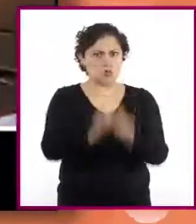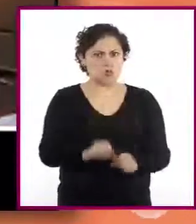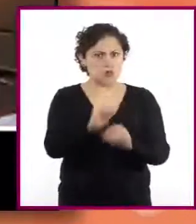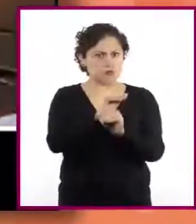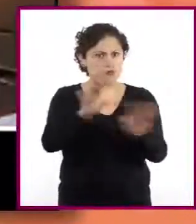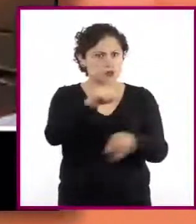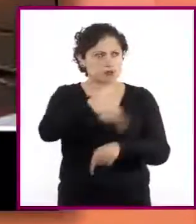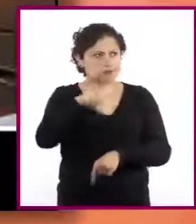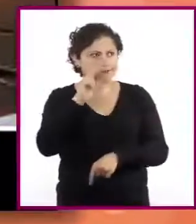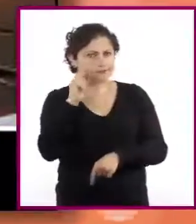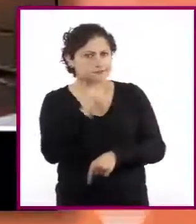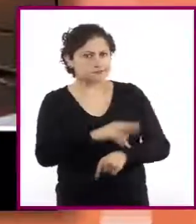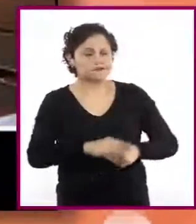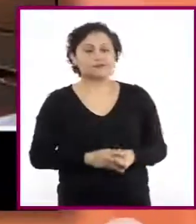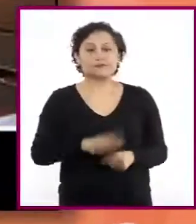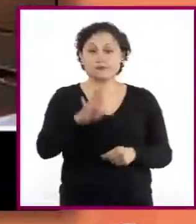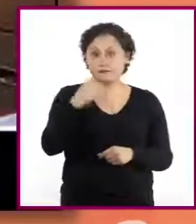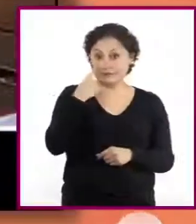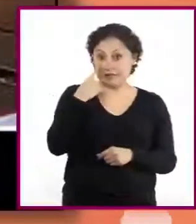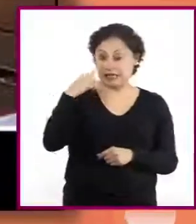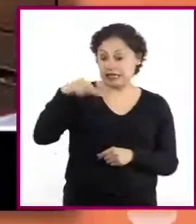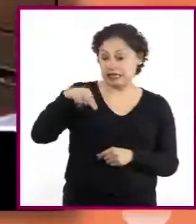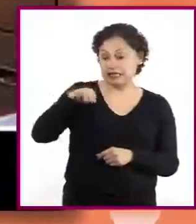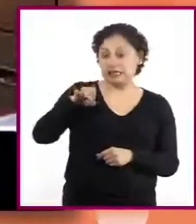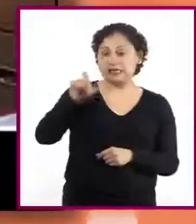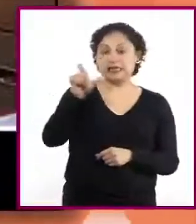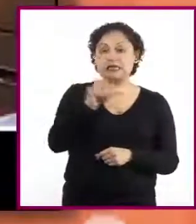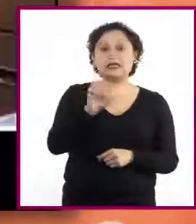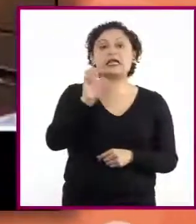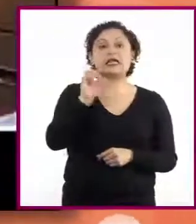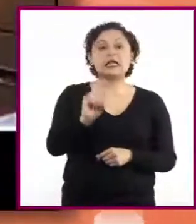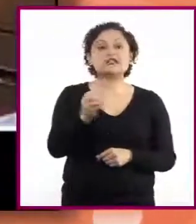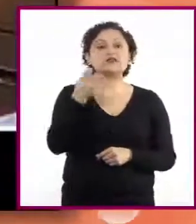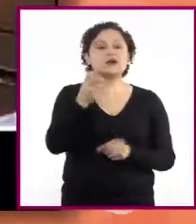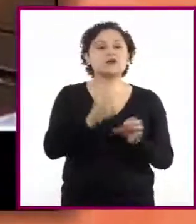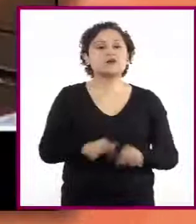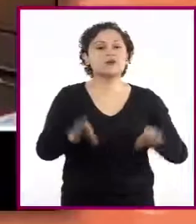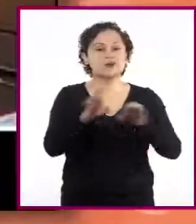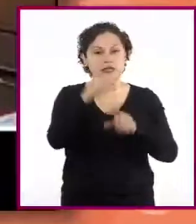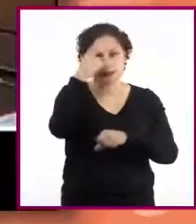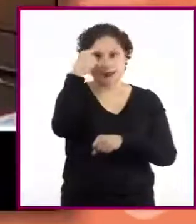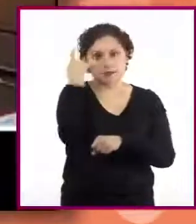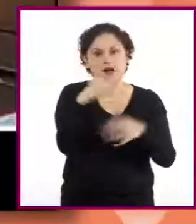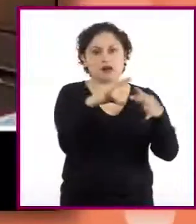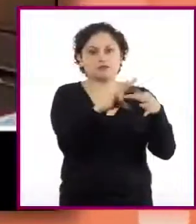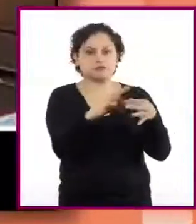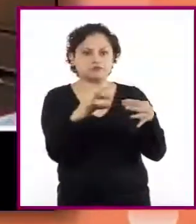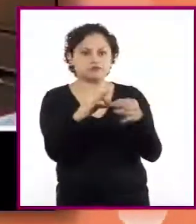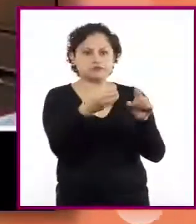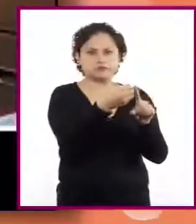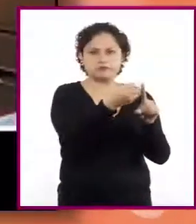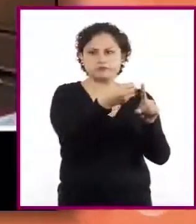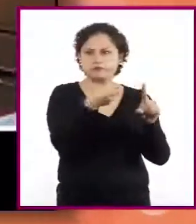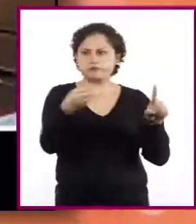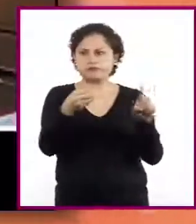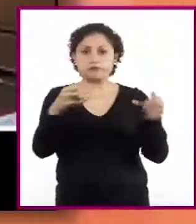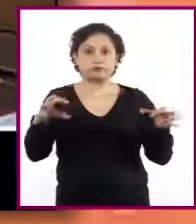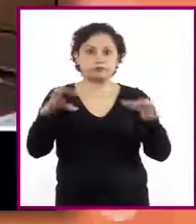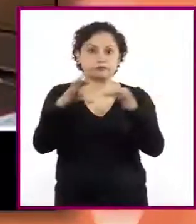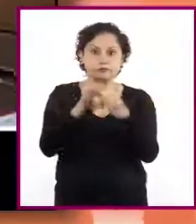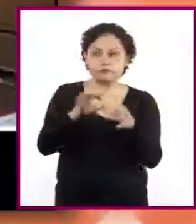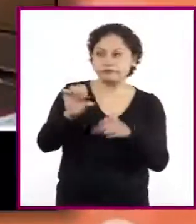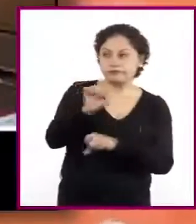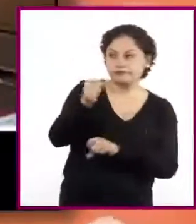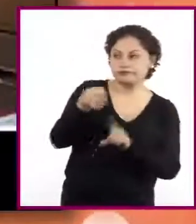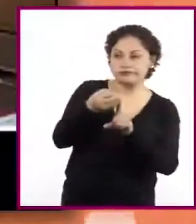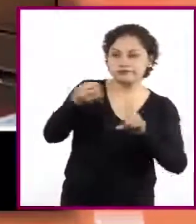La elección del nexo debe estar de acuerdo con lo que quieres argumentar, de modo que si quieres